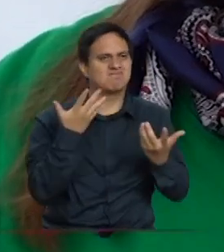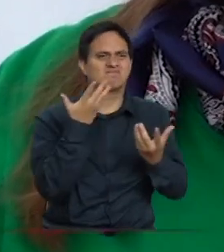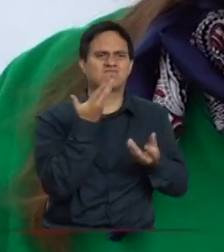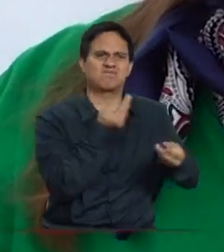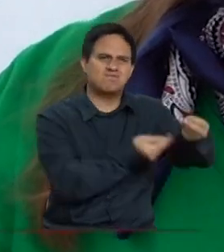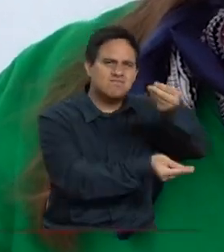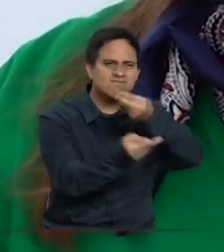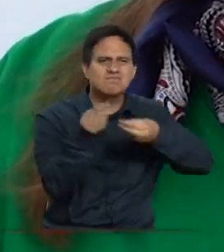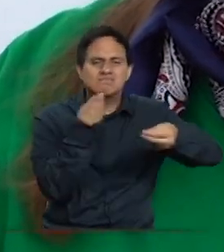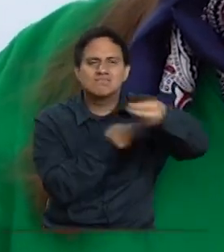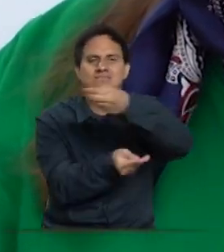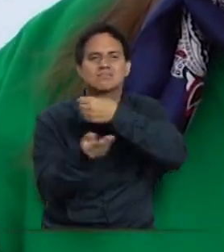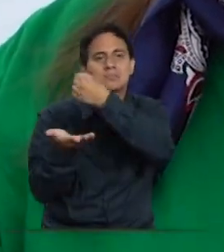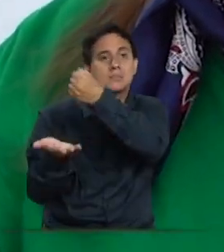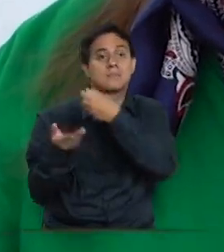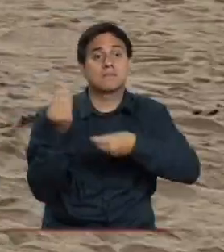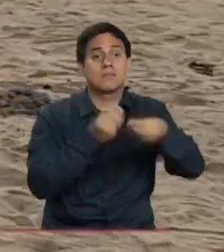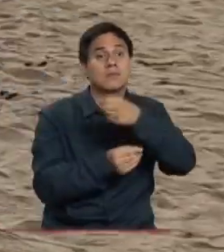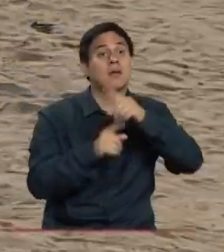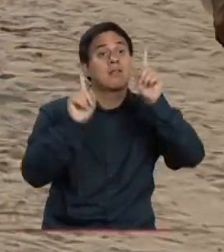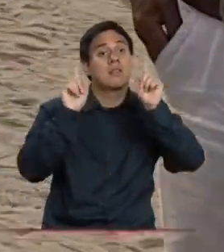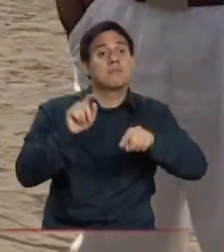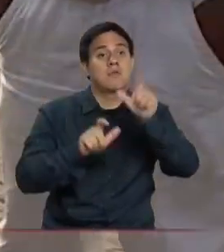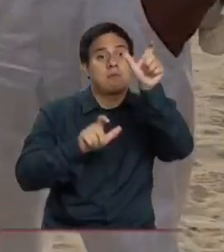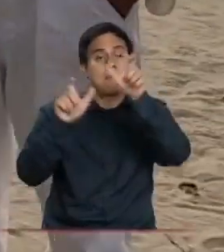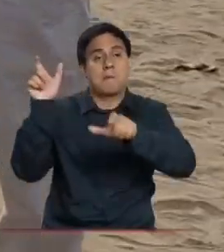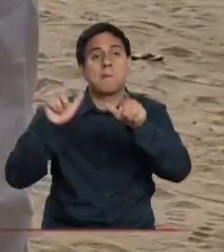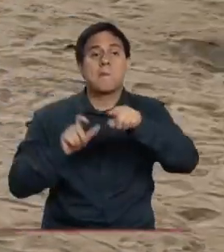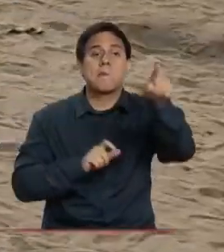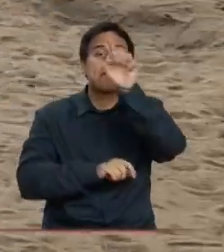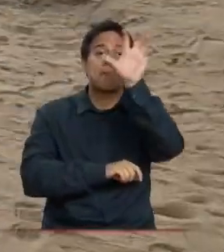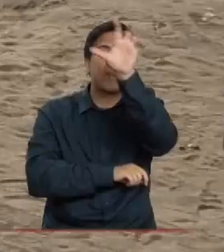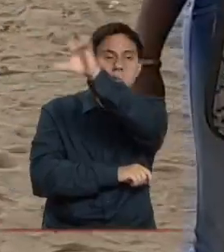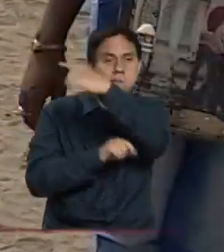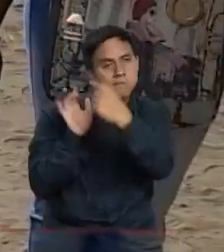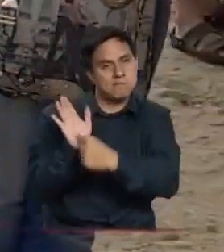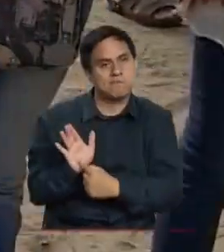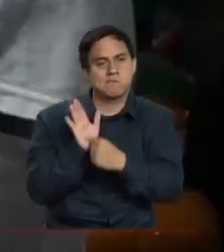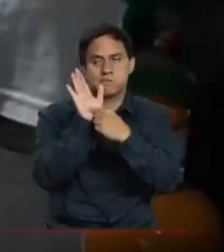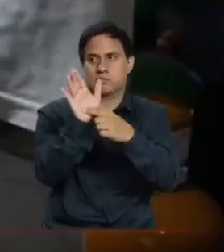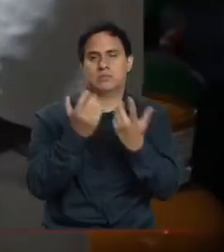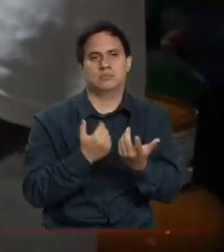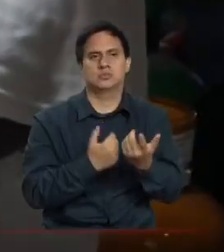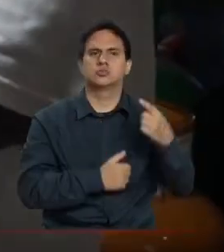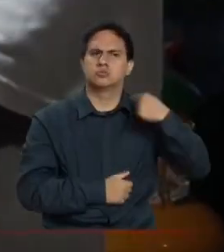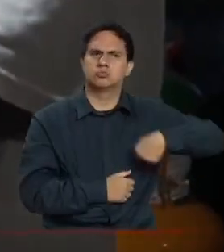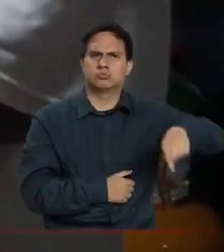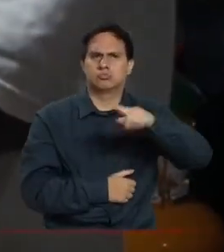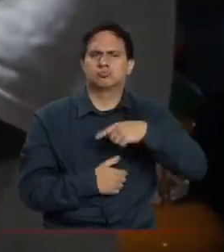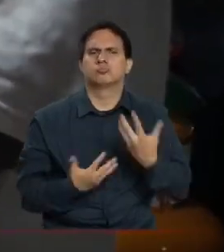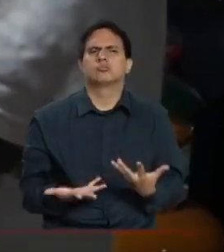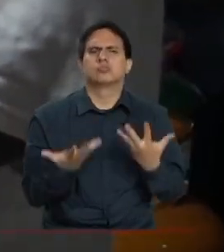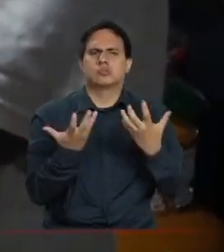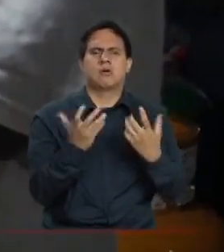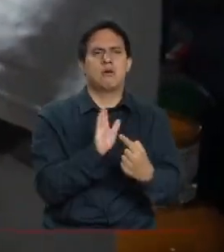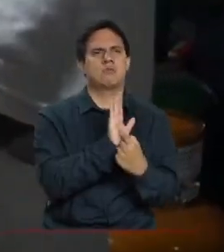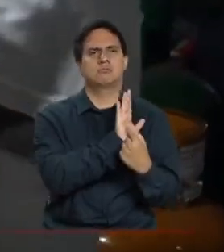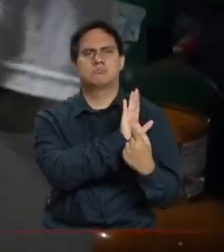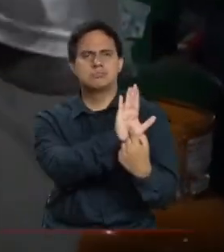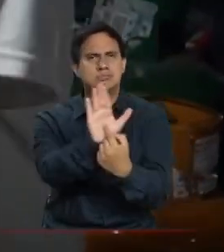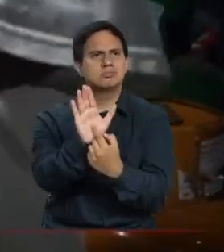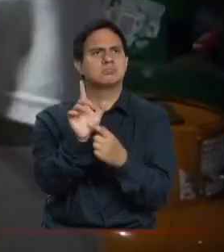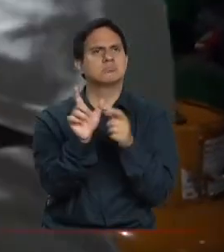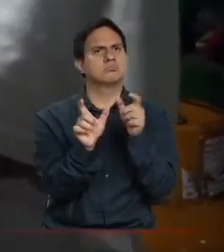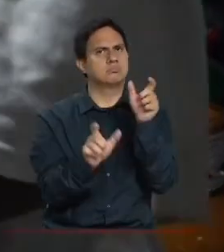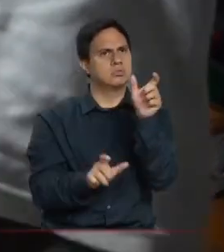imagen que tiene el mundo de nuestro territorio nosotros queremos que el mundo nos reconozca como